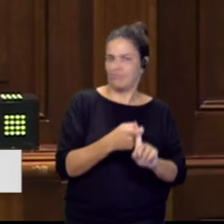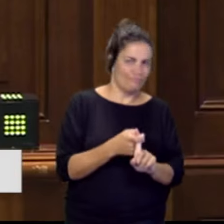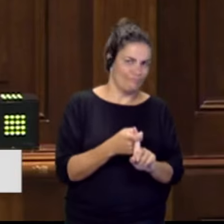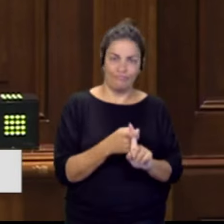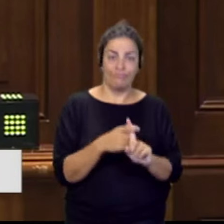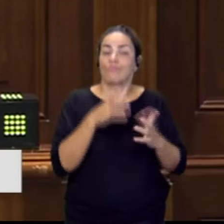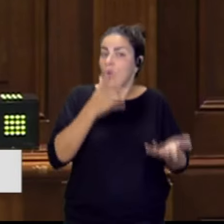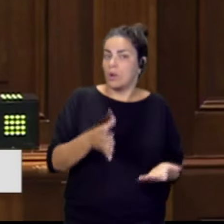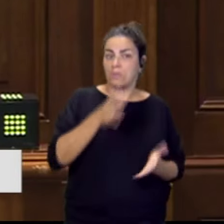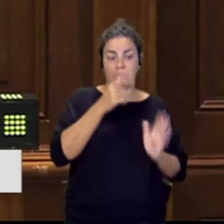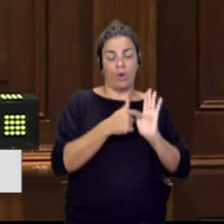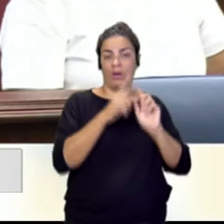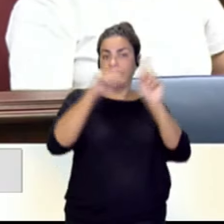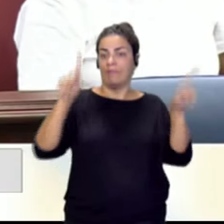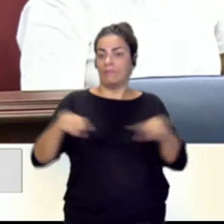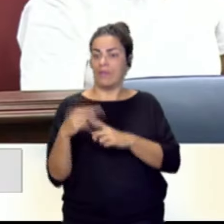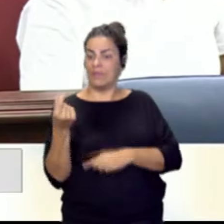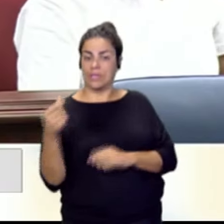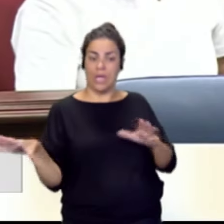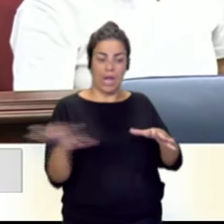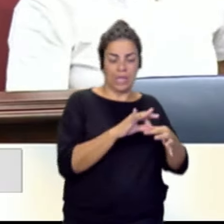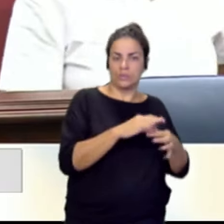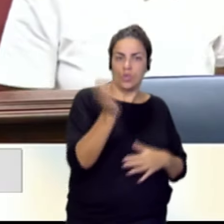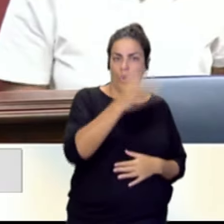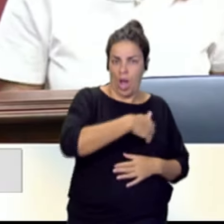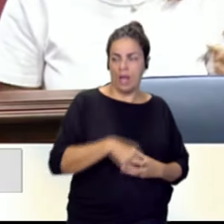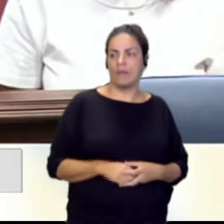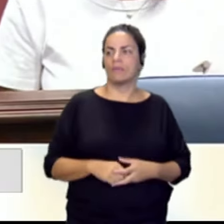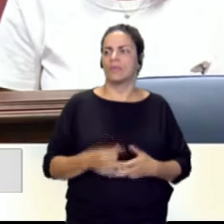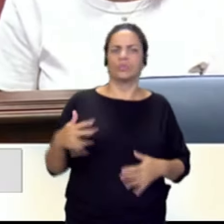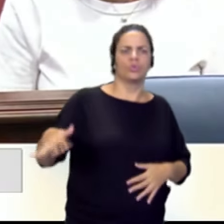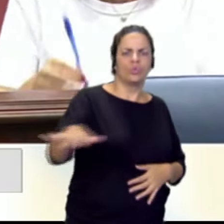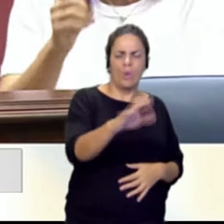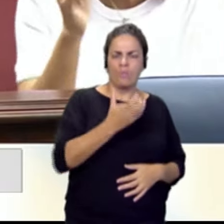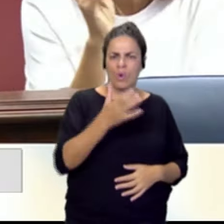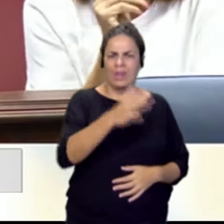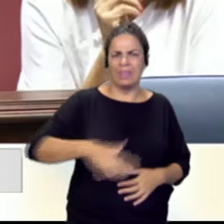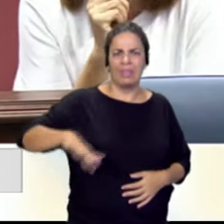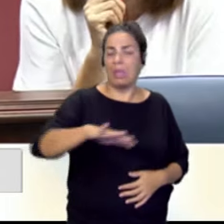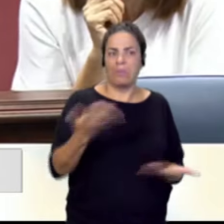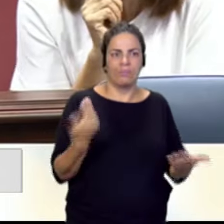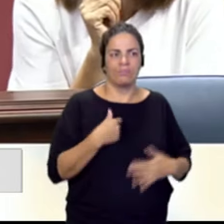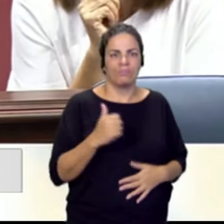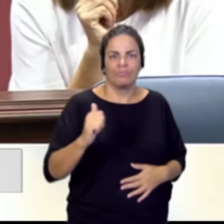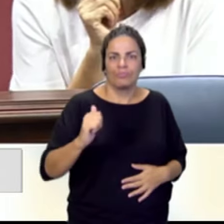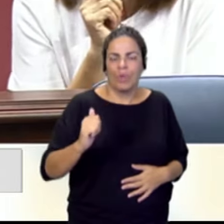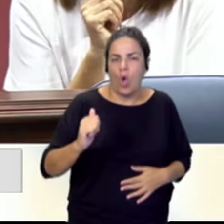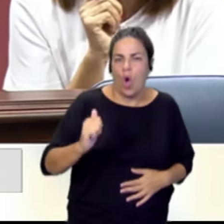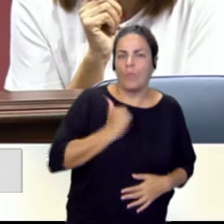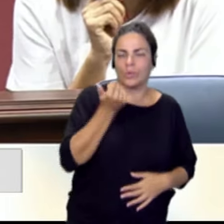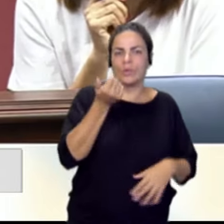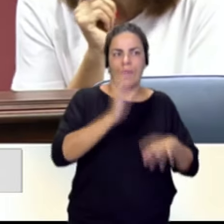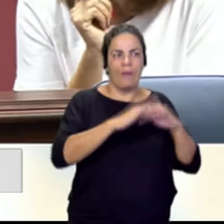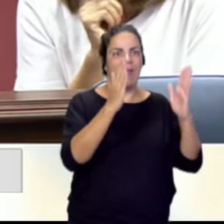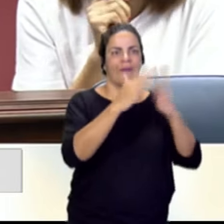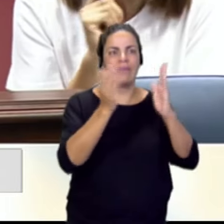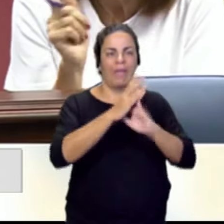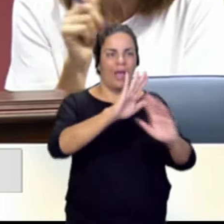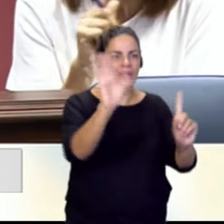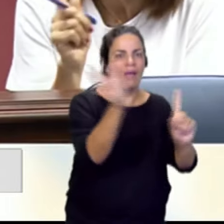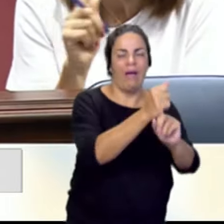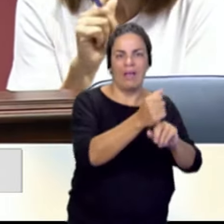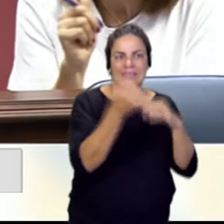razones no tiene una ficha financiera. En todo el municipio no hay ni una sola oportunidad para tener viviendas de